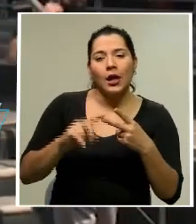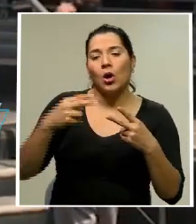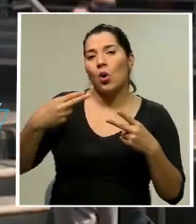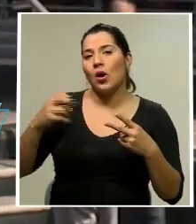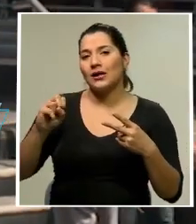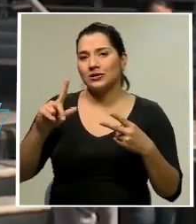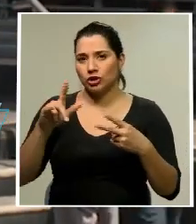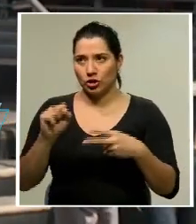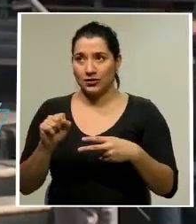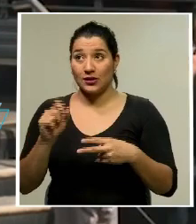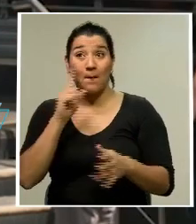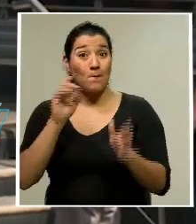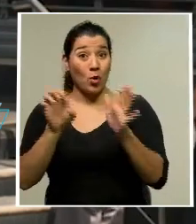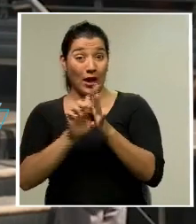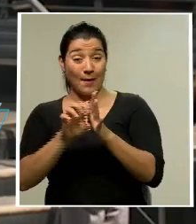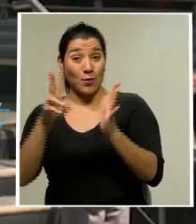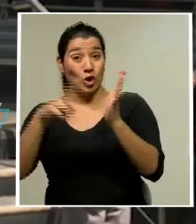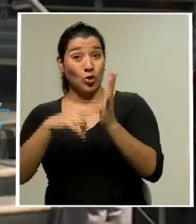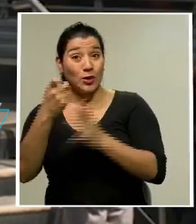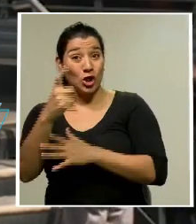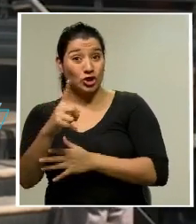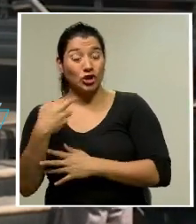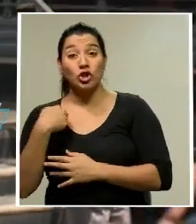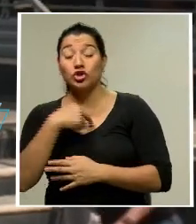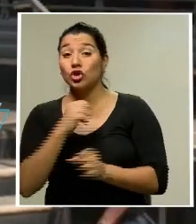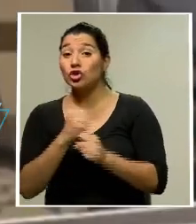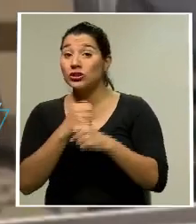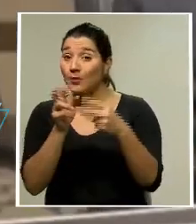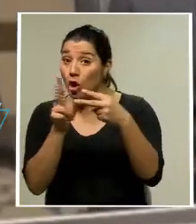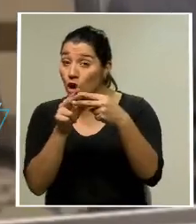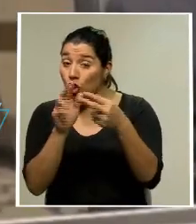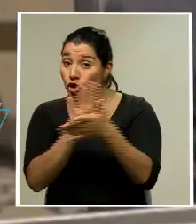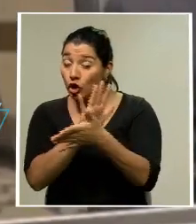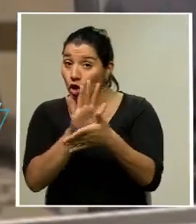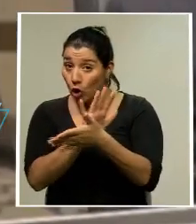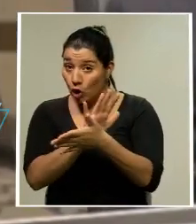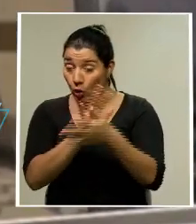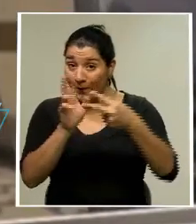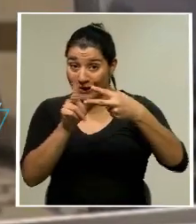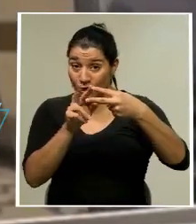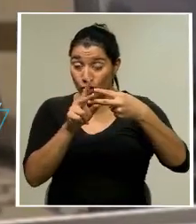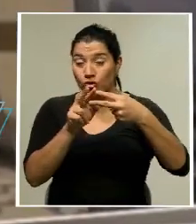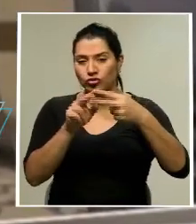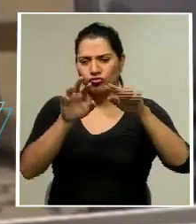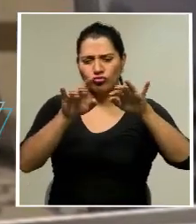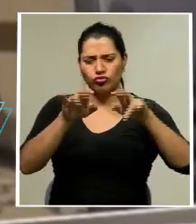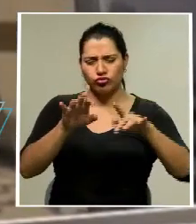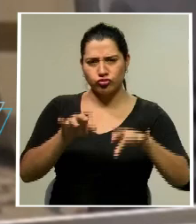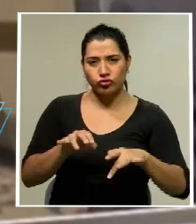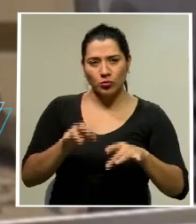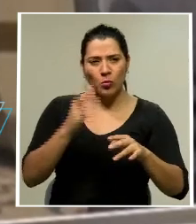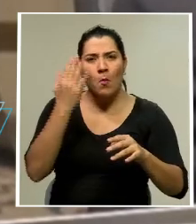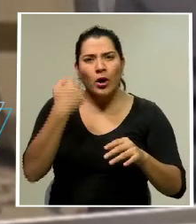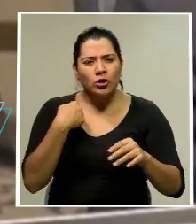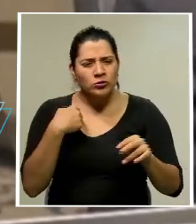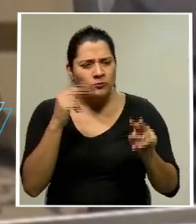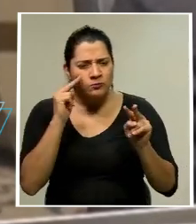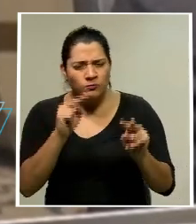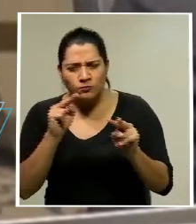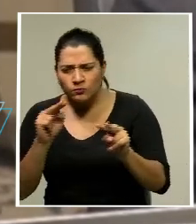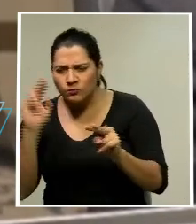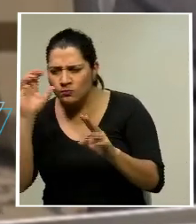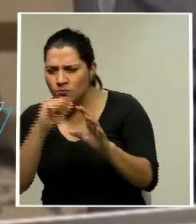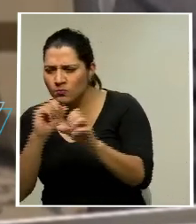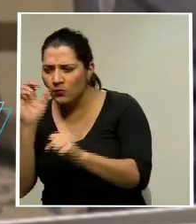ejemplo, en el 2011 hicimos 2 informes, el 394 y el 192, referidos